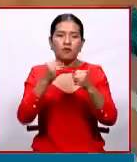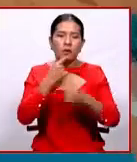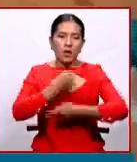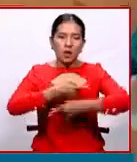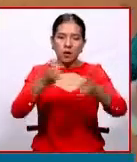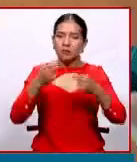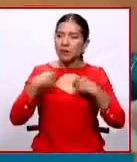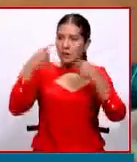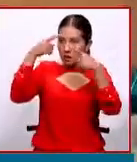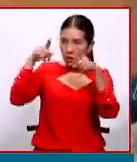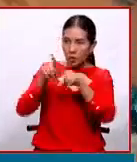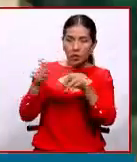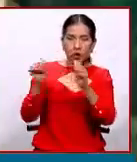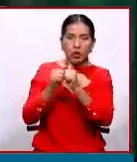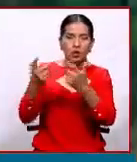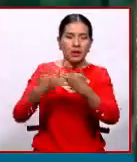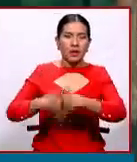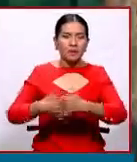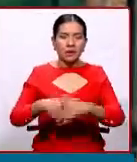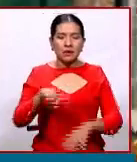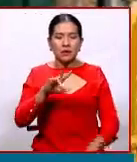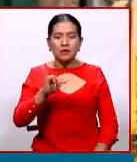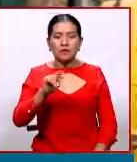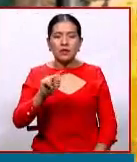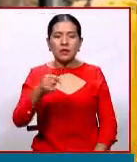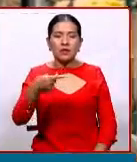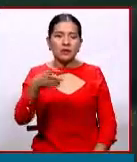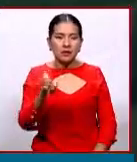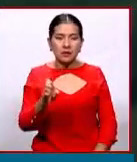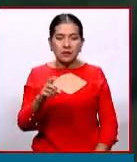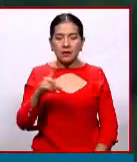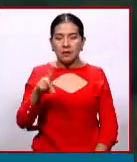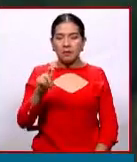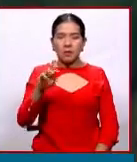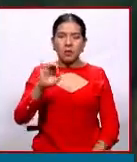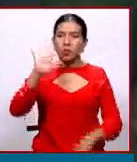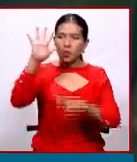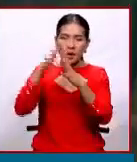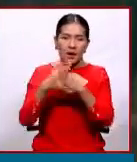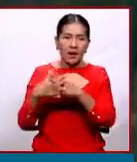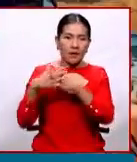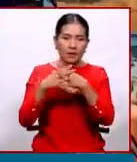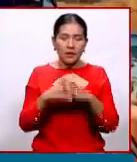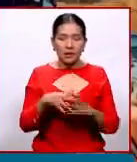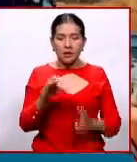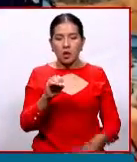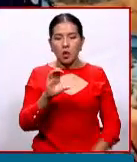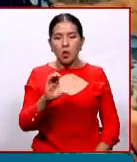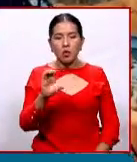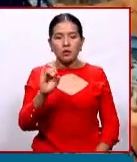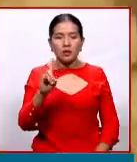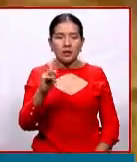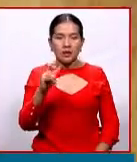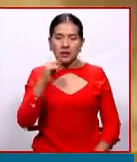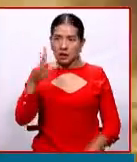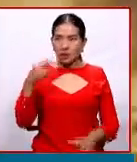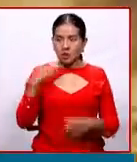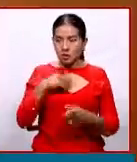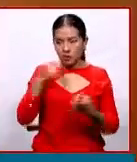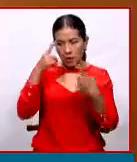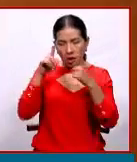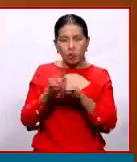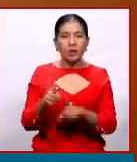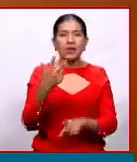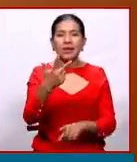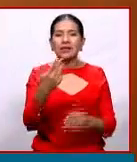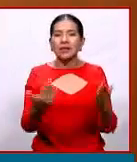negociación con la empresa Vintage Petroleum, que es subsidiaria de la empresa americana Occidental, con la cual hemos cerrado